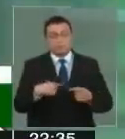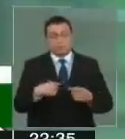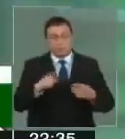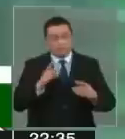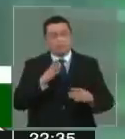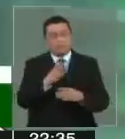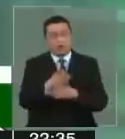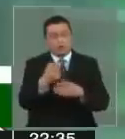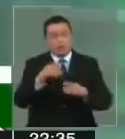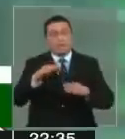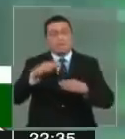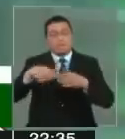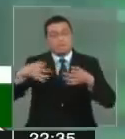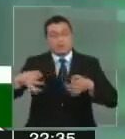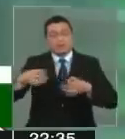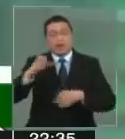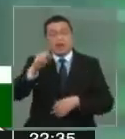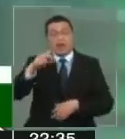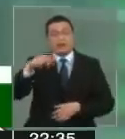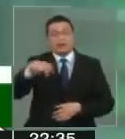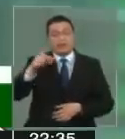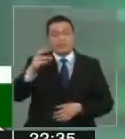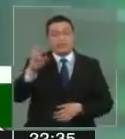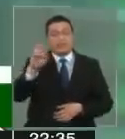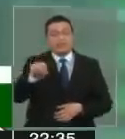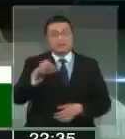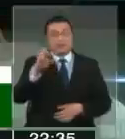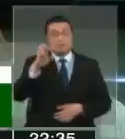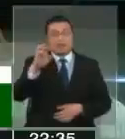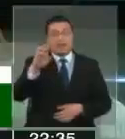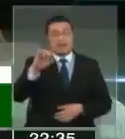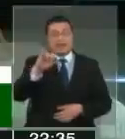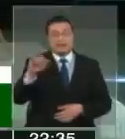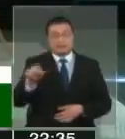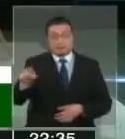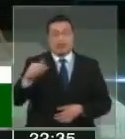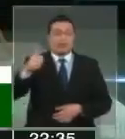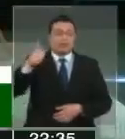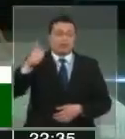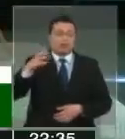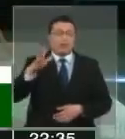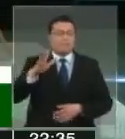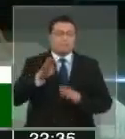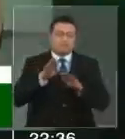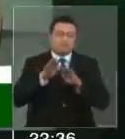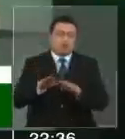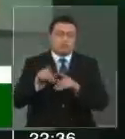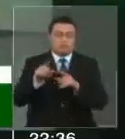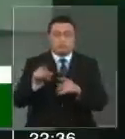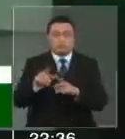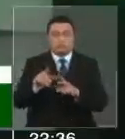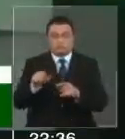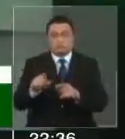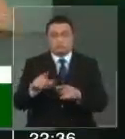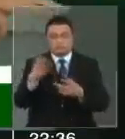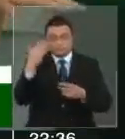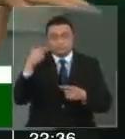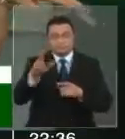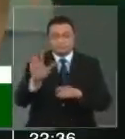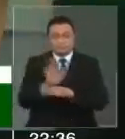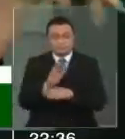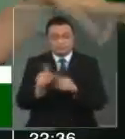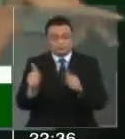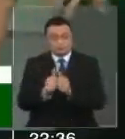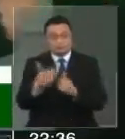este material a hablar con Andrés Pérez Araya, que era mi director favorito, yo lo amaba. Ustedes hacían, cuando había nacido tu primer hijo, ustedes hacían